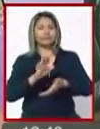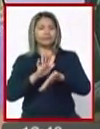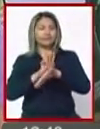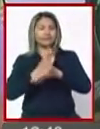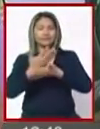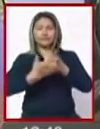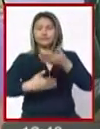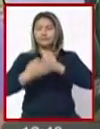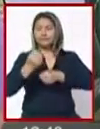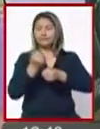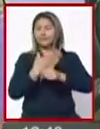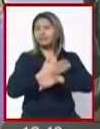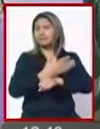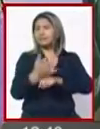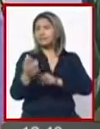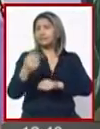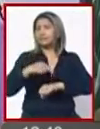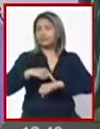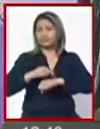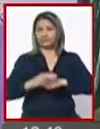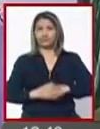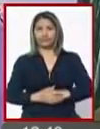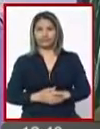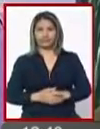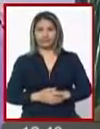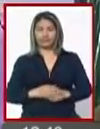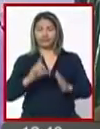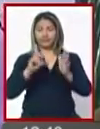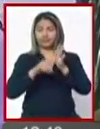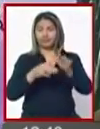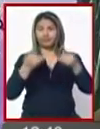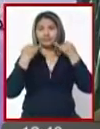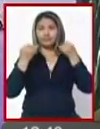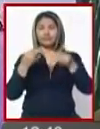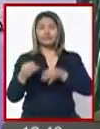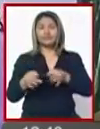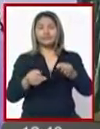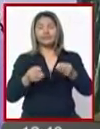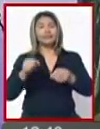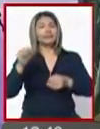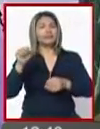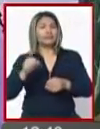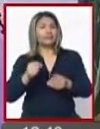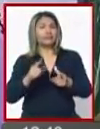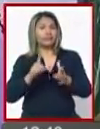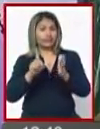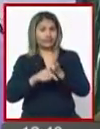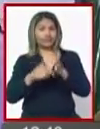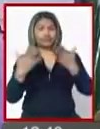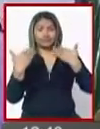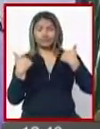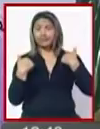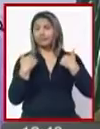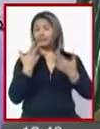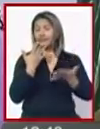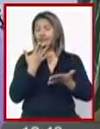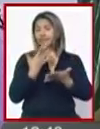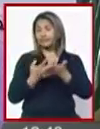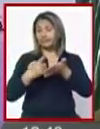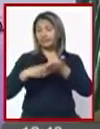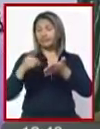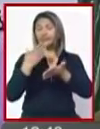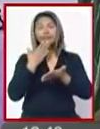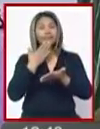poco engorroso, que en la vía diplomática se nos hará conocer la forma afirmativa, y una vez de que tengamos el visto bueno